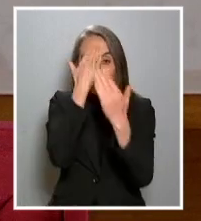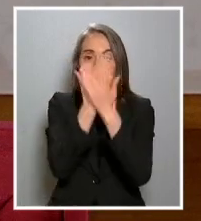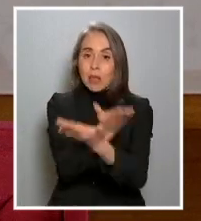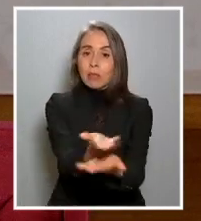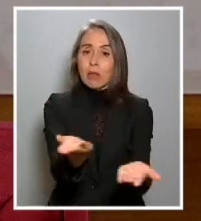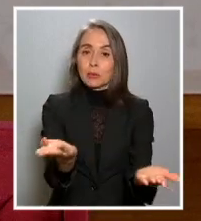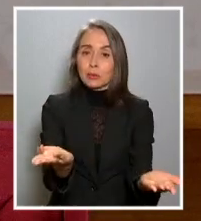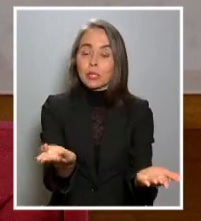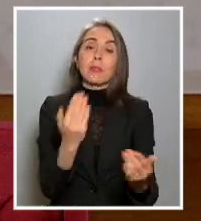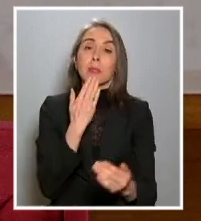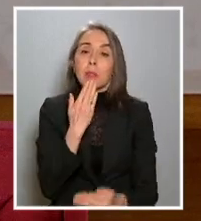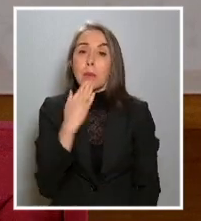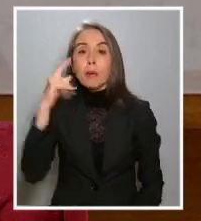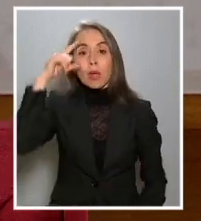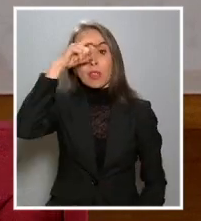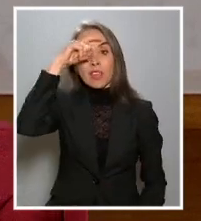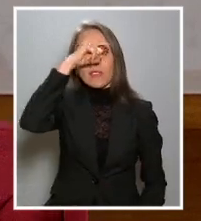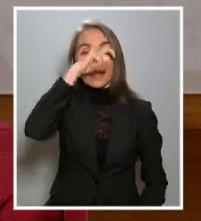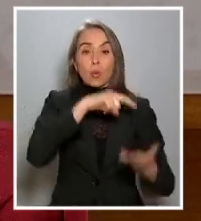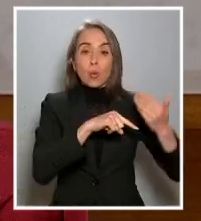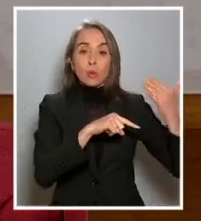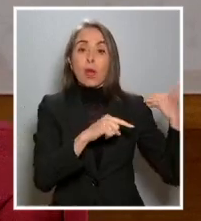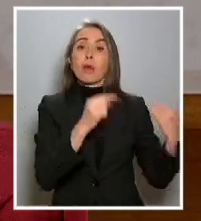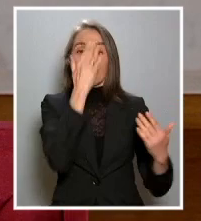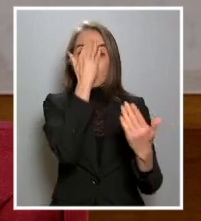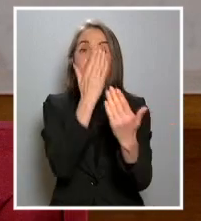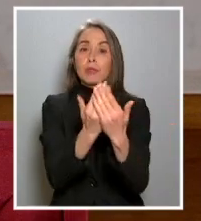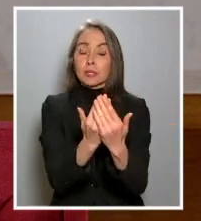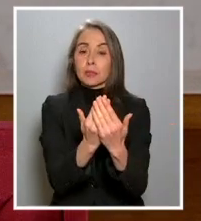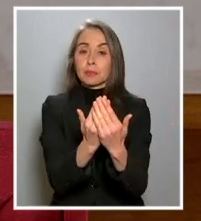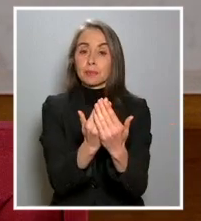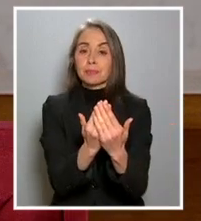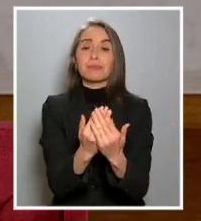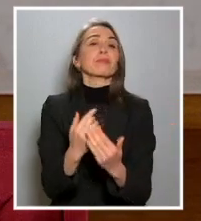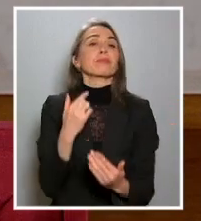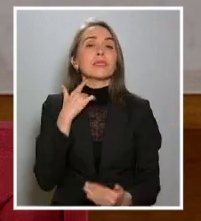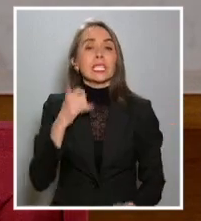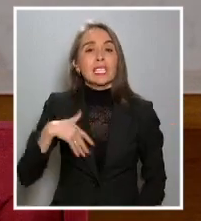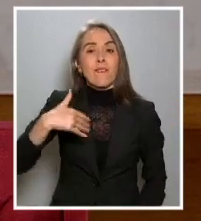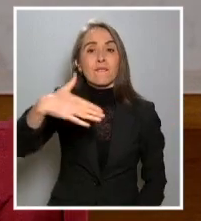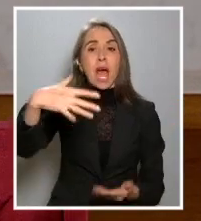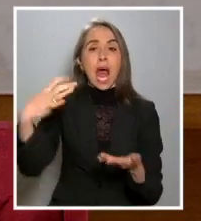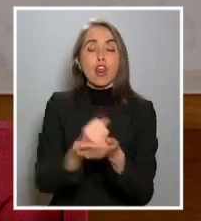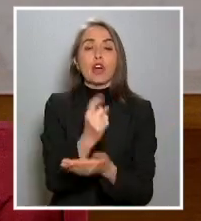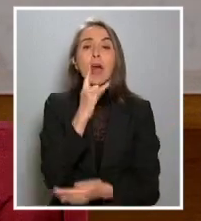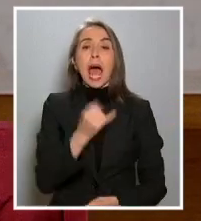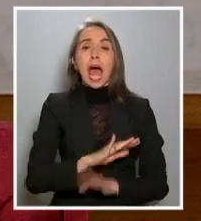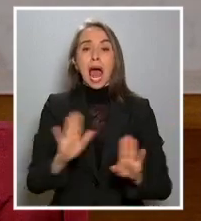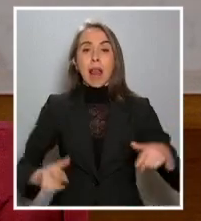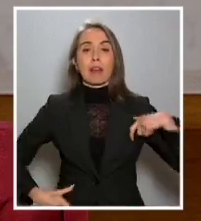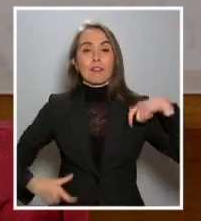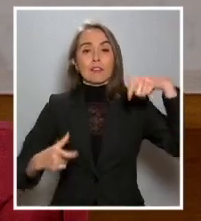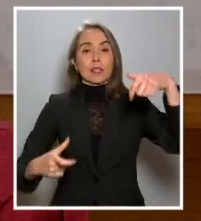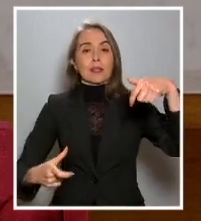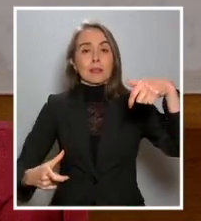también de las dificultades que hemos enfrentado y de qué es lo que lograremos al final de nuestro